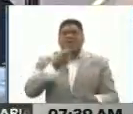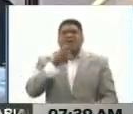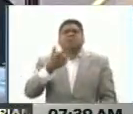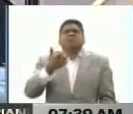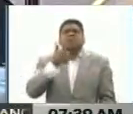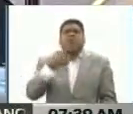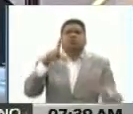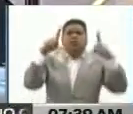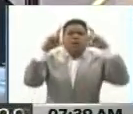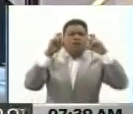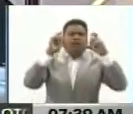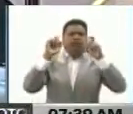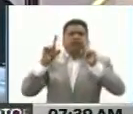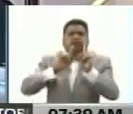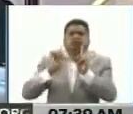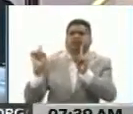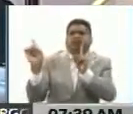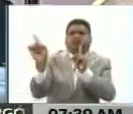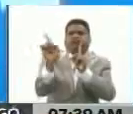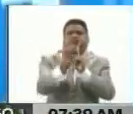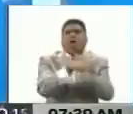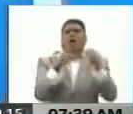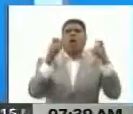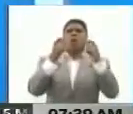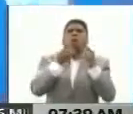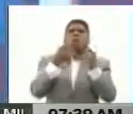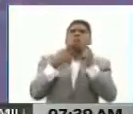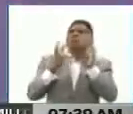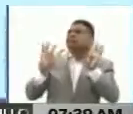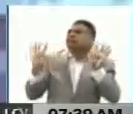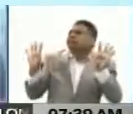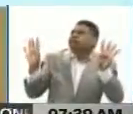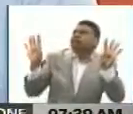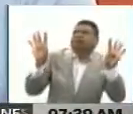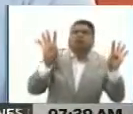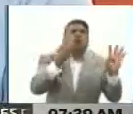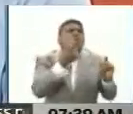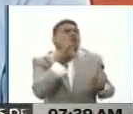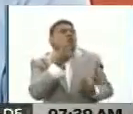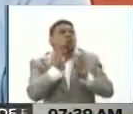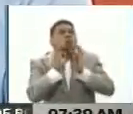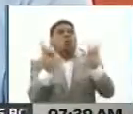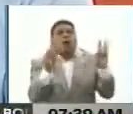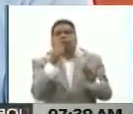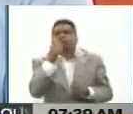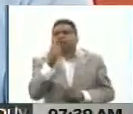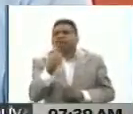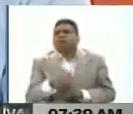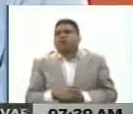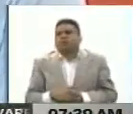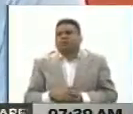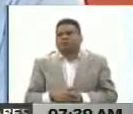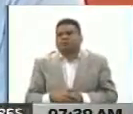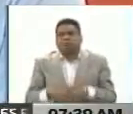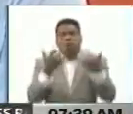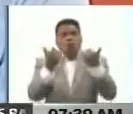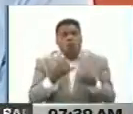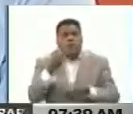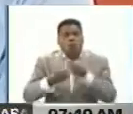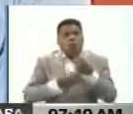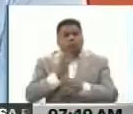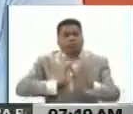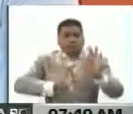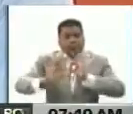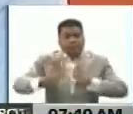muy buena dirección de arte y nos llena de orgullo invitarlos a todos. Hoy vamos a estar en el Teatro de la Ópera con el gobernador Tarek El Aissami haciendo el estreno